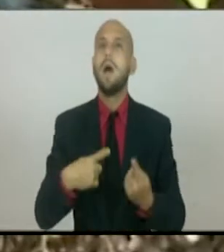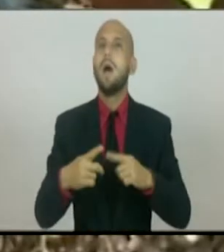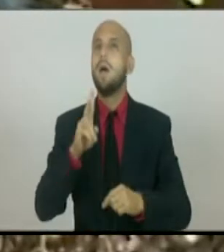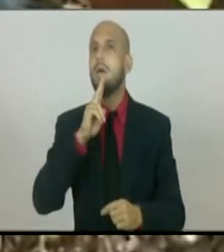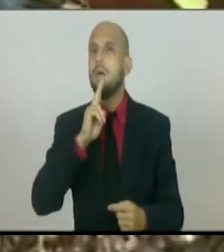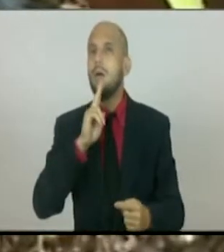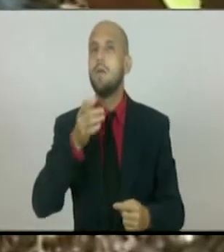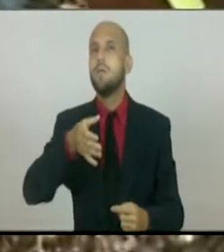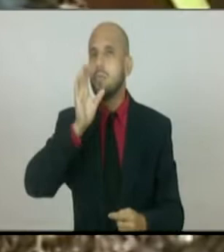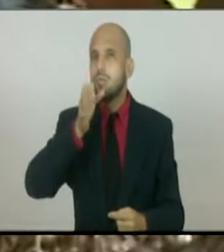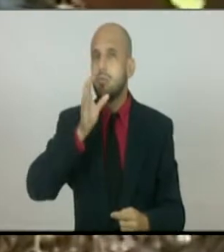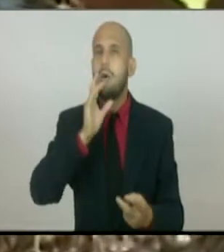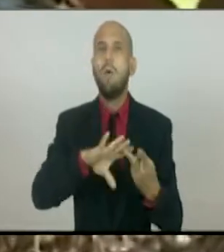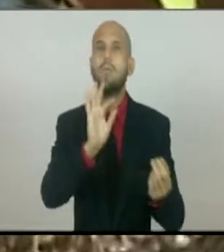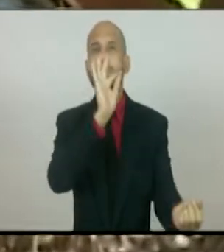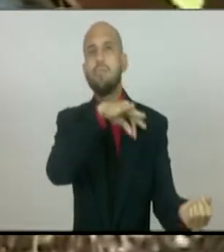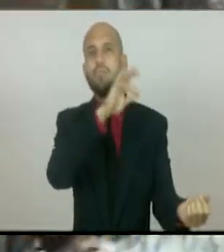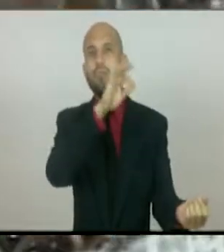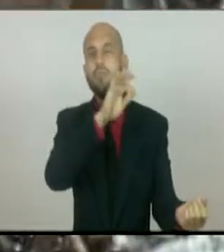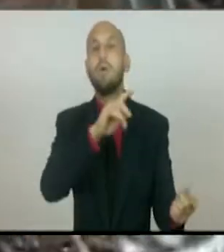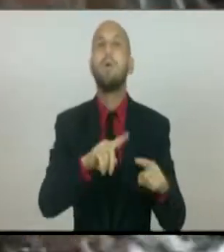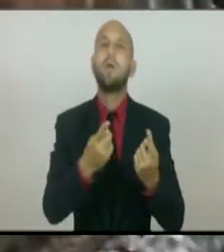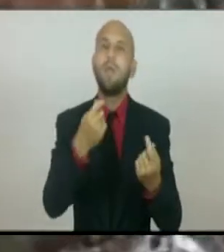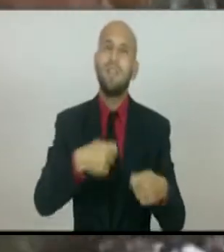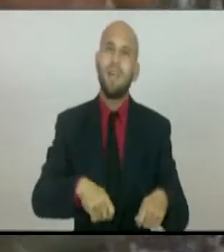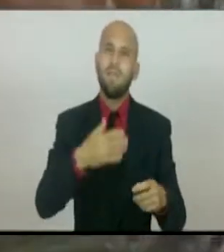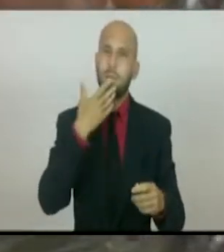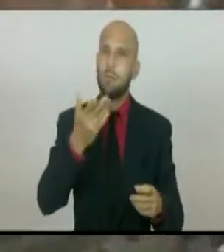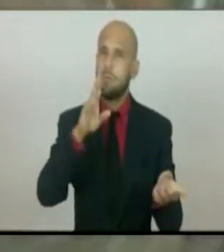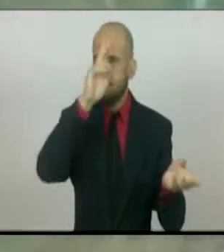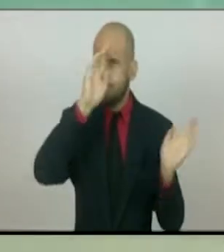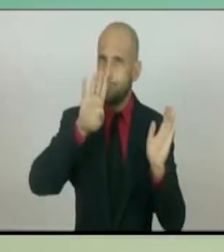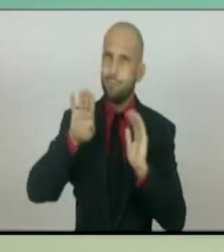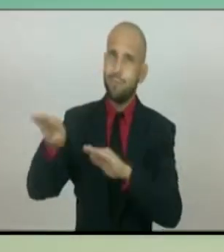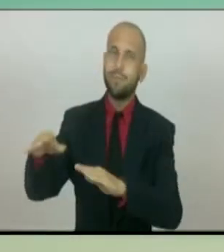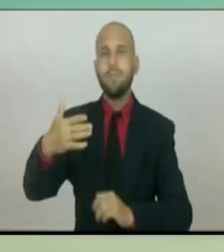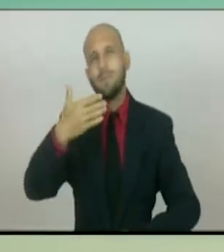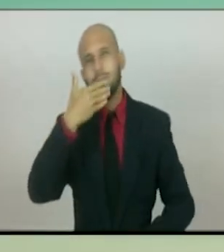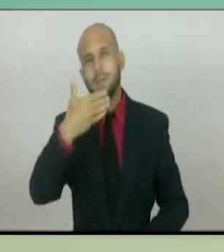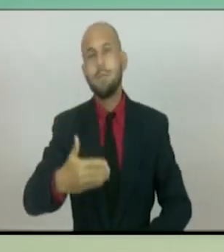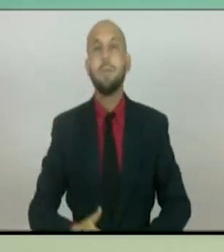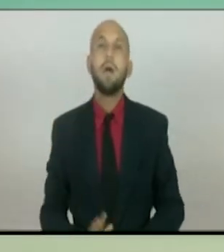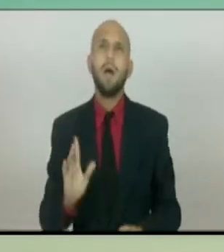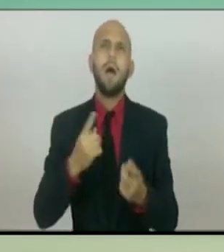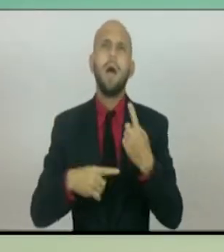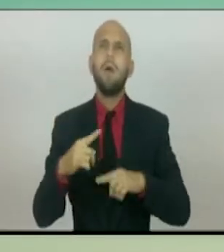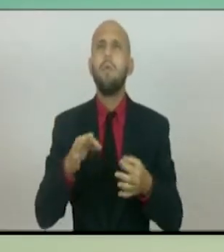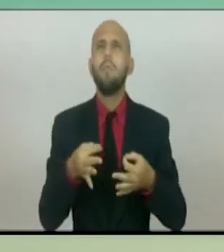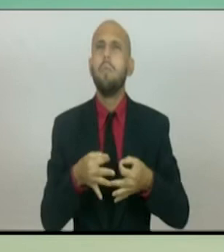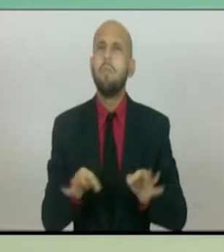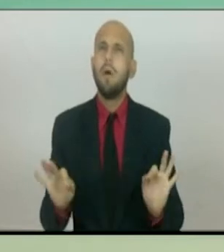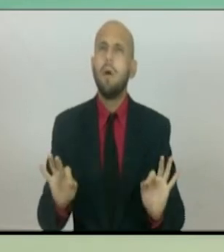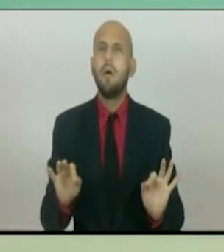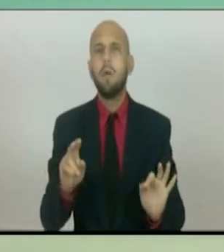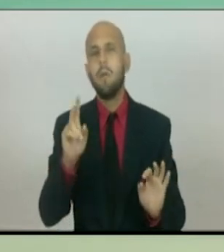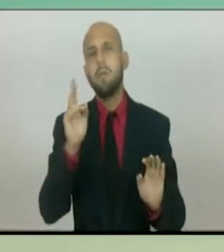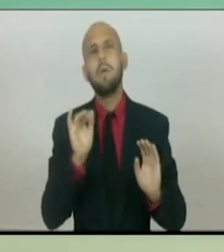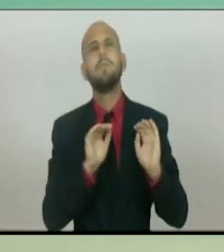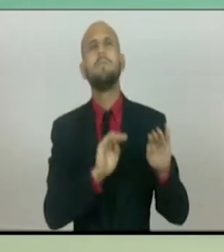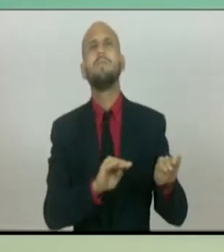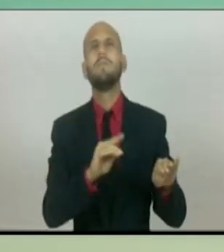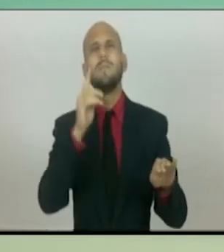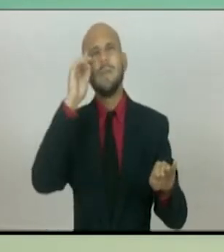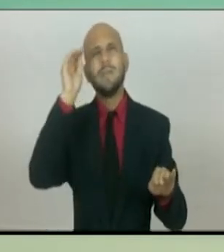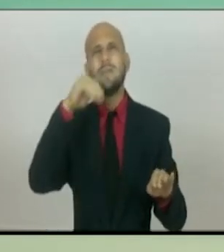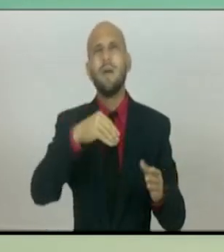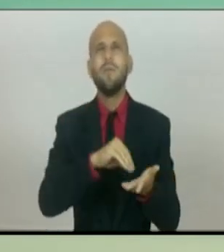o no, por eso es que tiene que estar en nuestras entidades, que los casos que no tienen signos de alarma, se ingresan en la extensión del Hospital